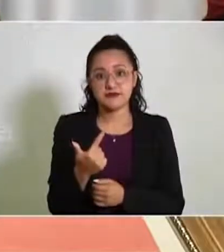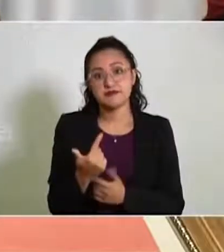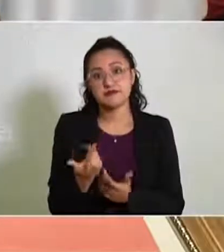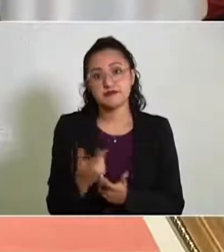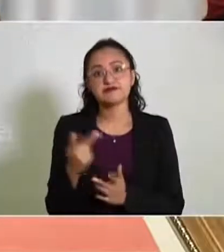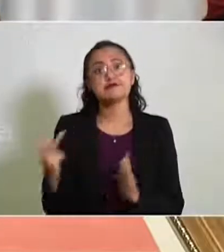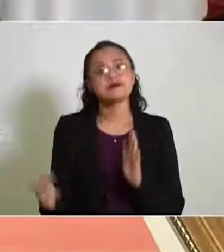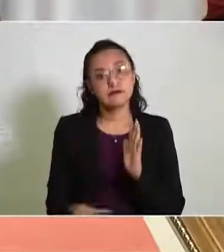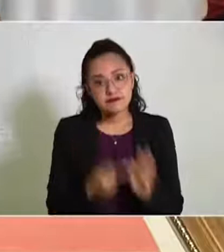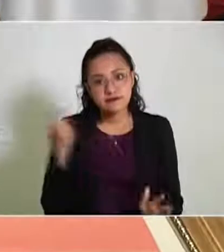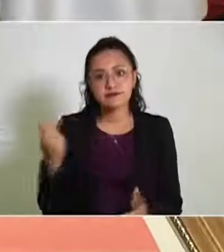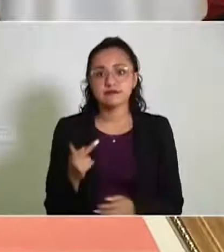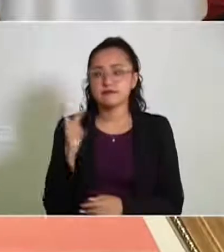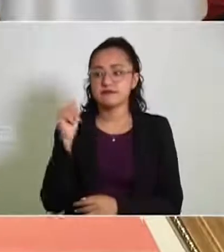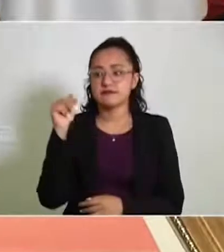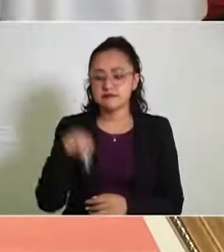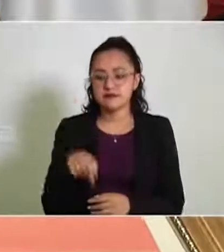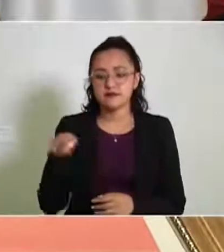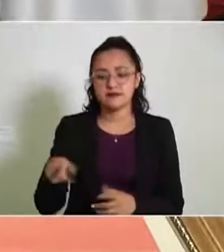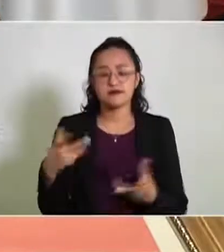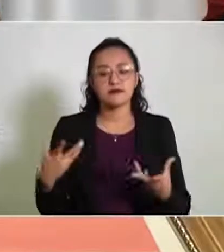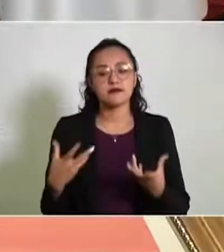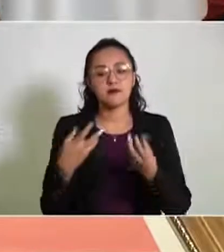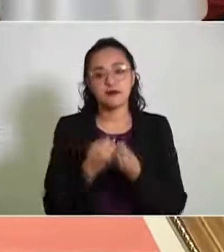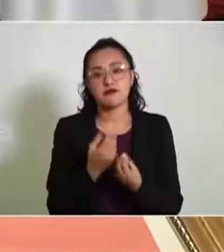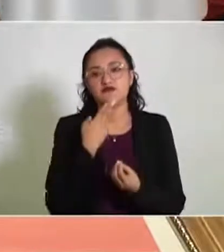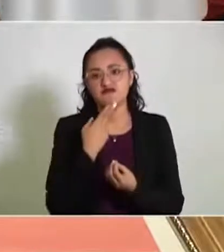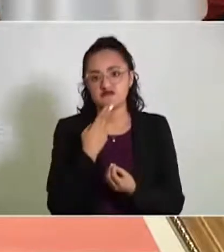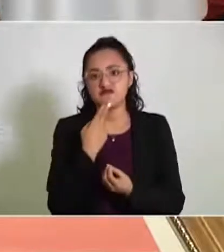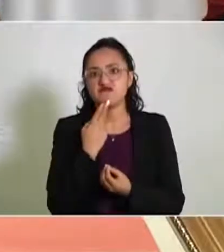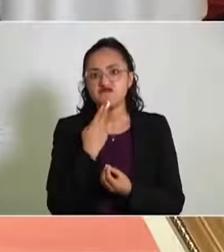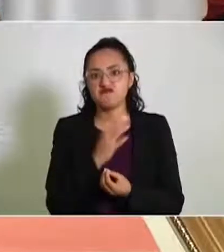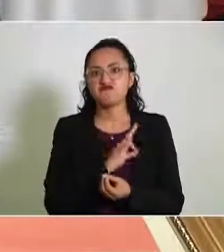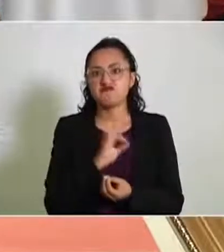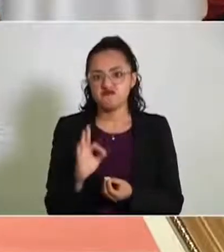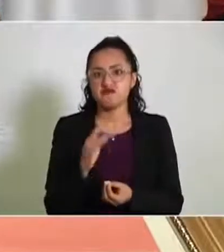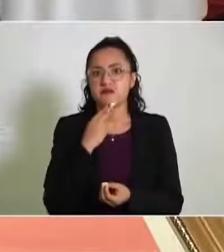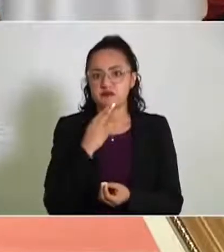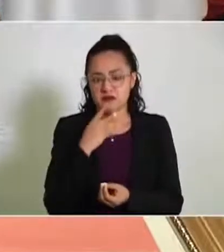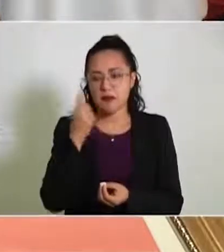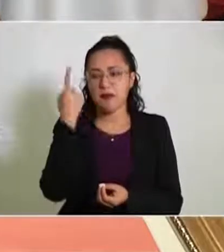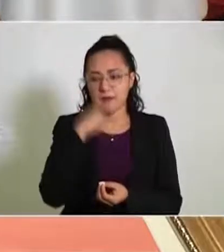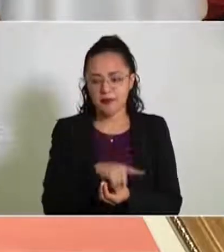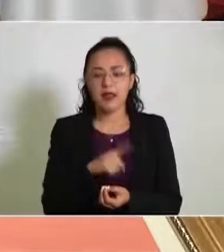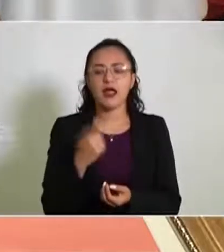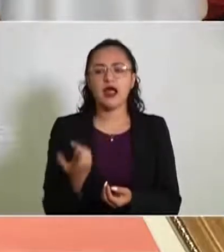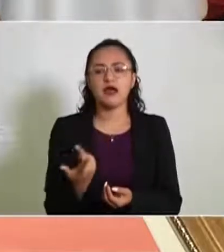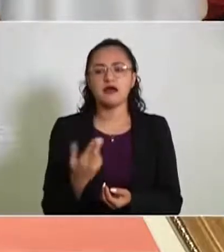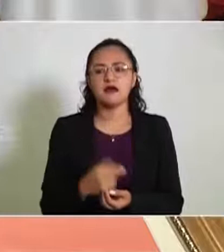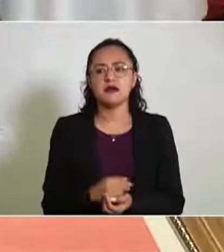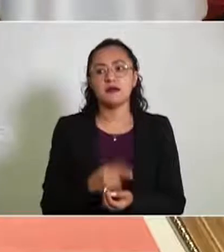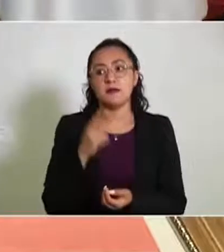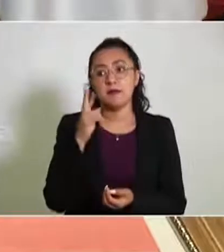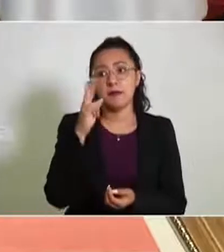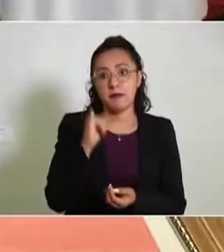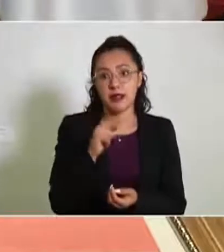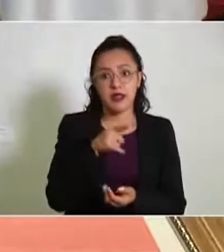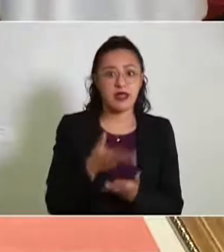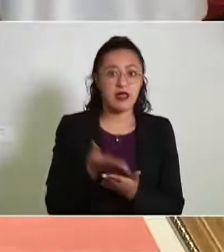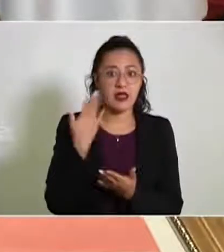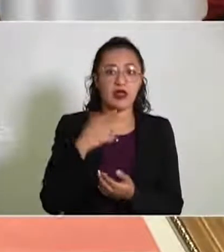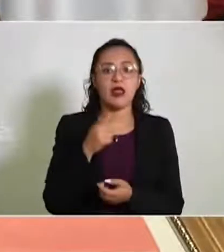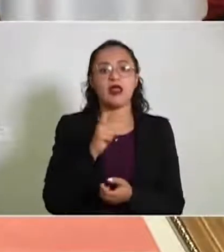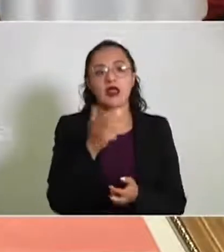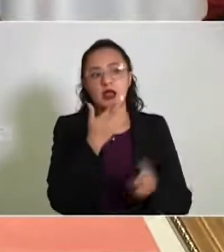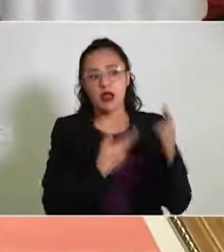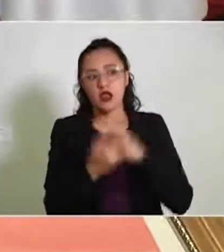Otra vez el PAN es útil. Es útil para que el PRI en ese tiempo